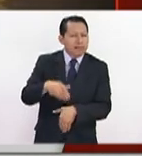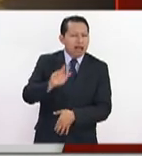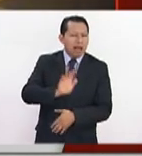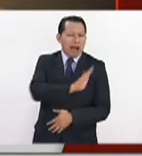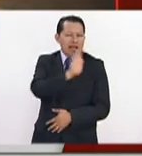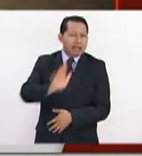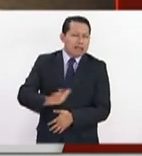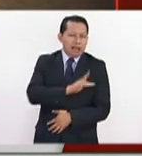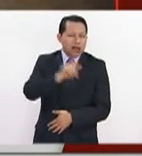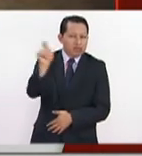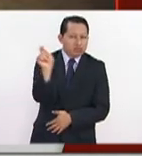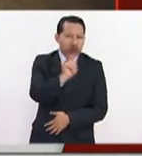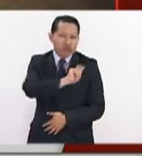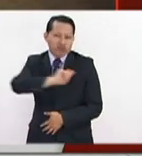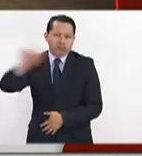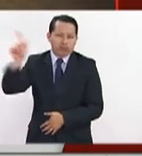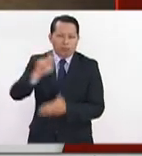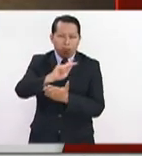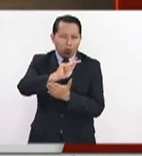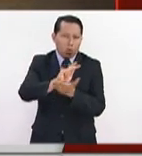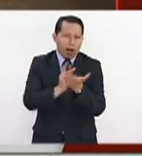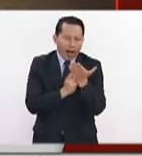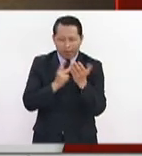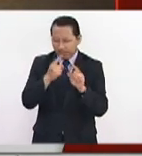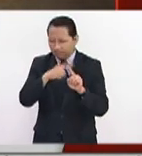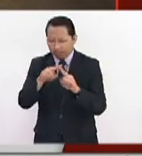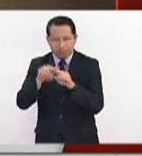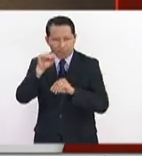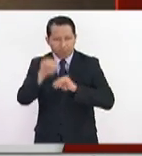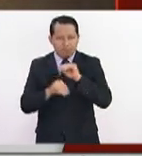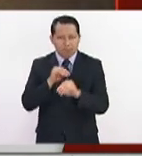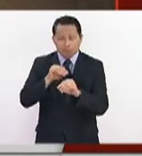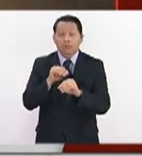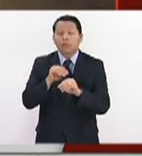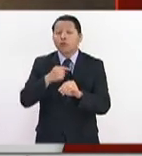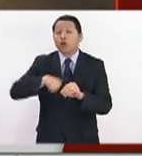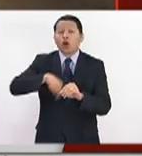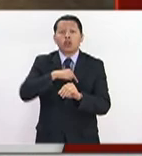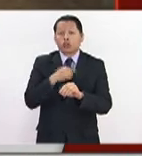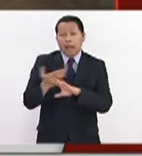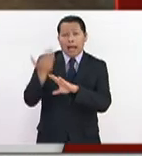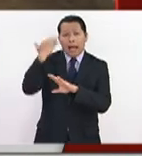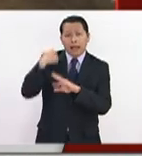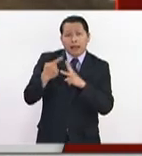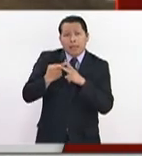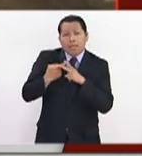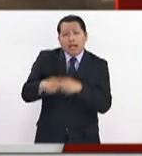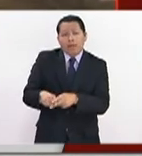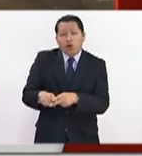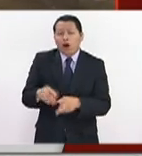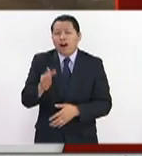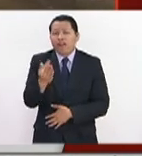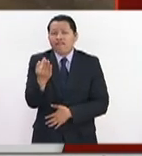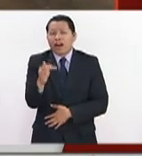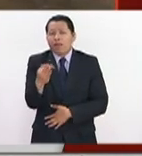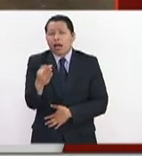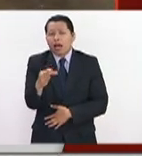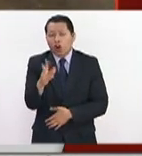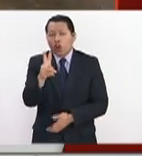calidad y con sus planes y programas de estudio. Nosotros iniciamos operaciones en febrero